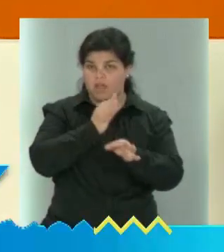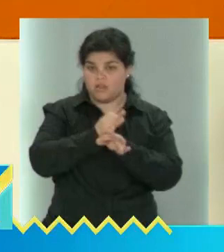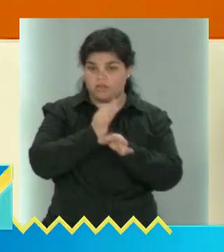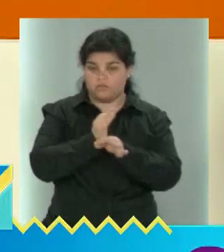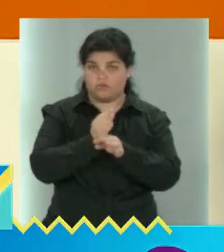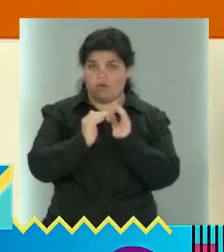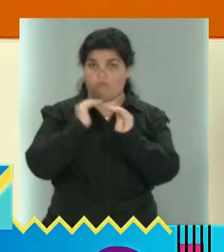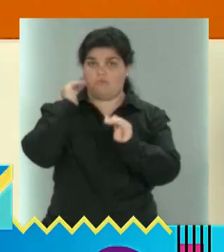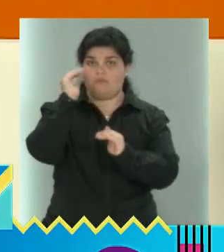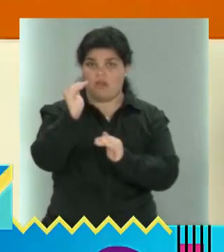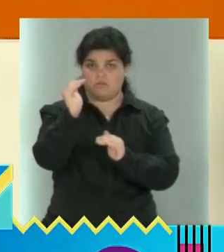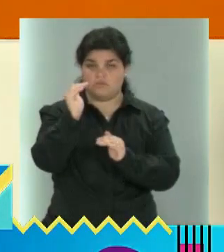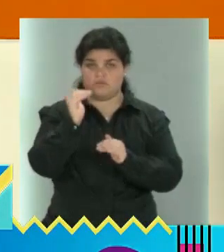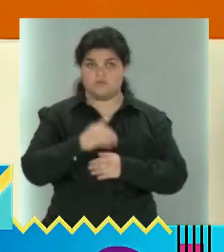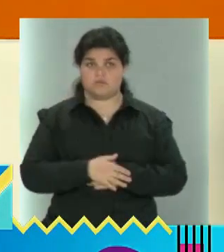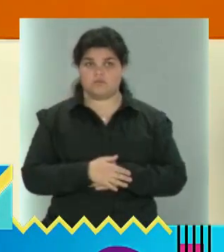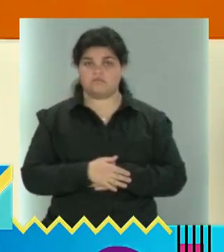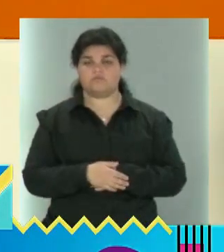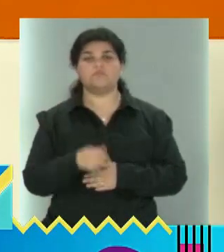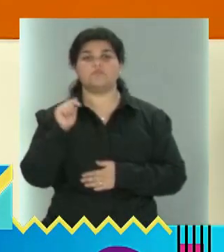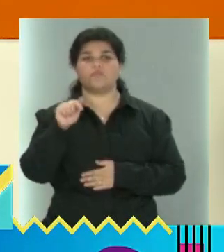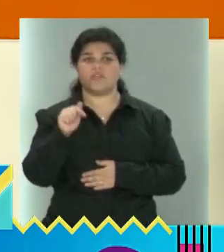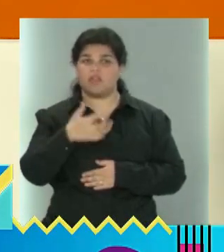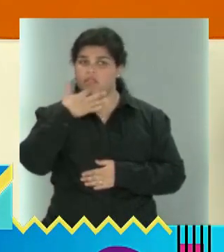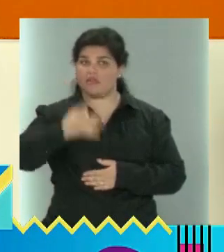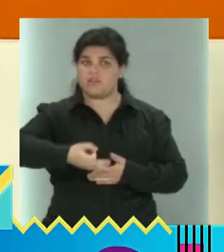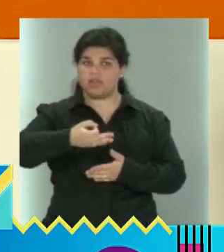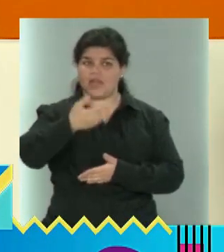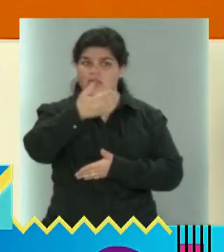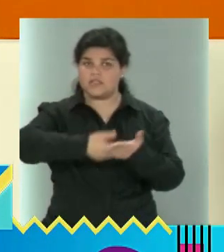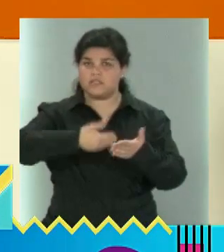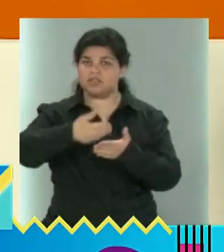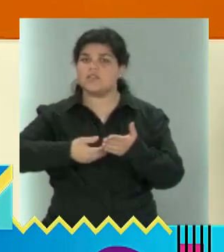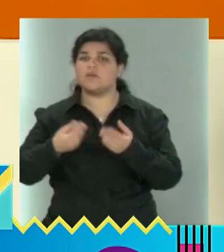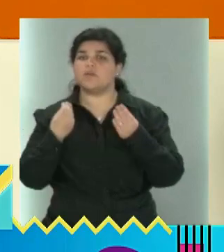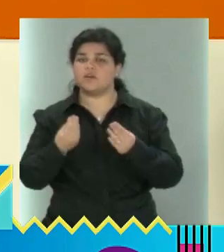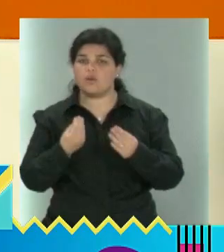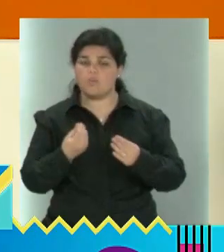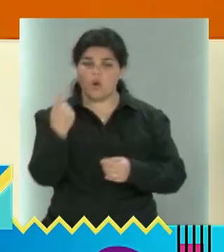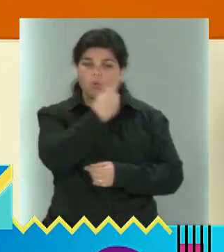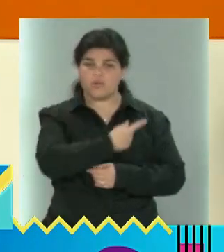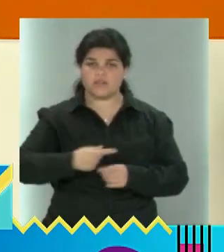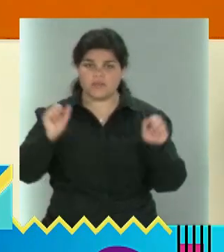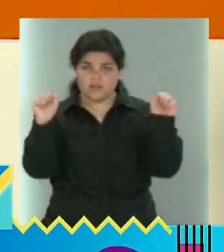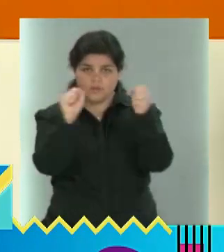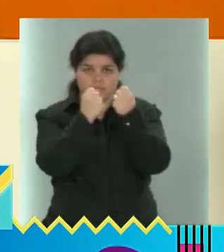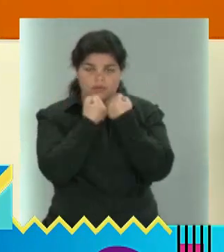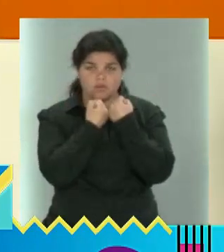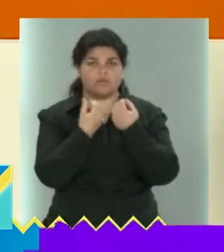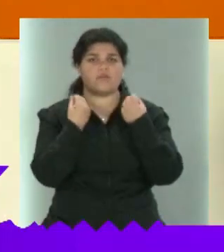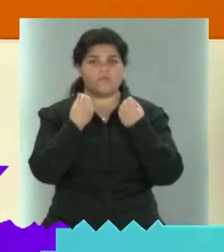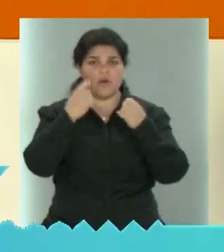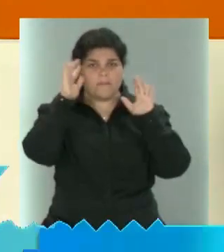el examen en realidad es muy desafiante, es una semana de encierro donde el principal desafío es más mental,